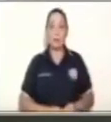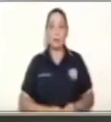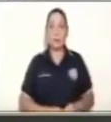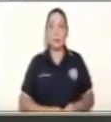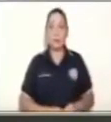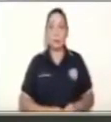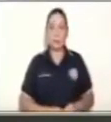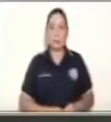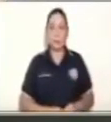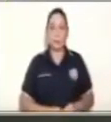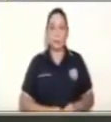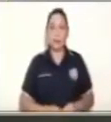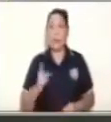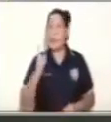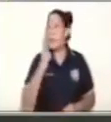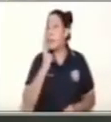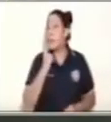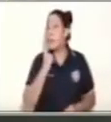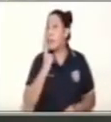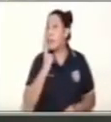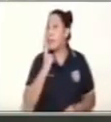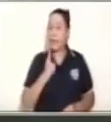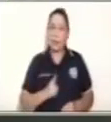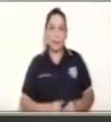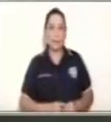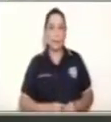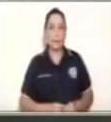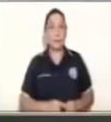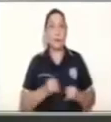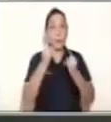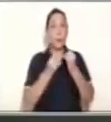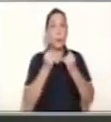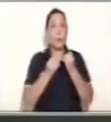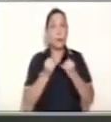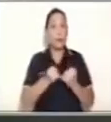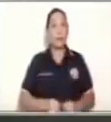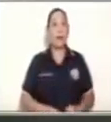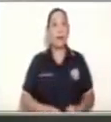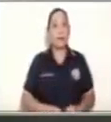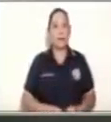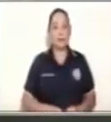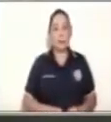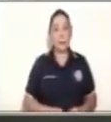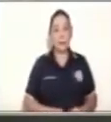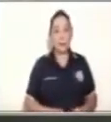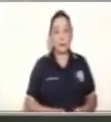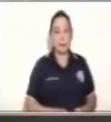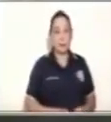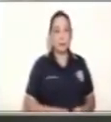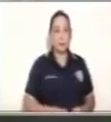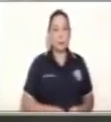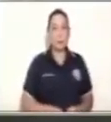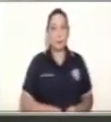Nuevamente. S. Y lo vamos a hacer una última vez.